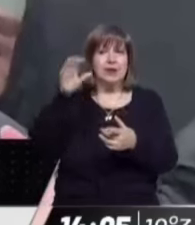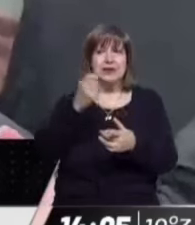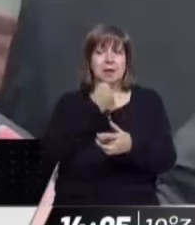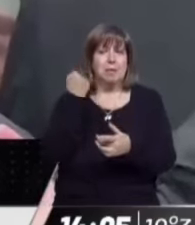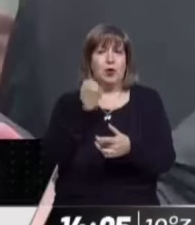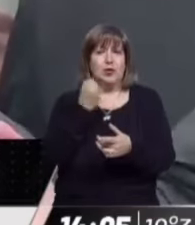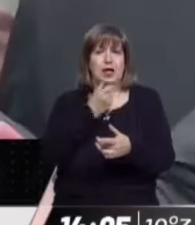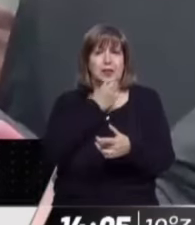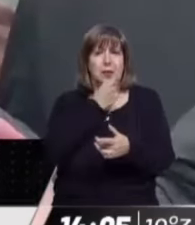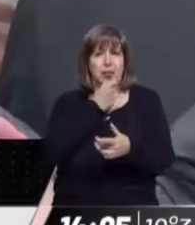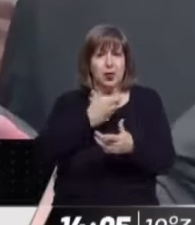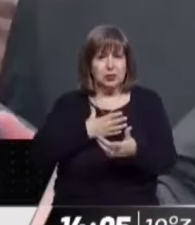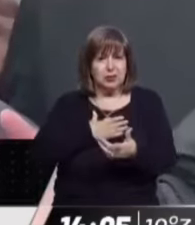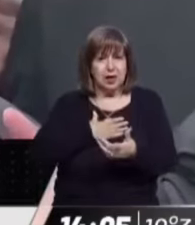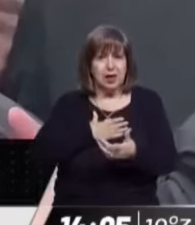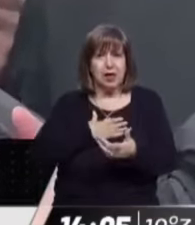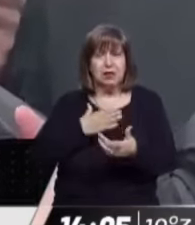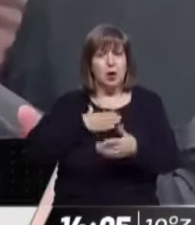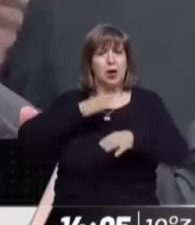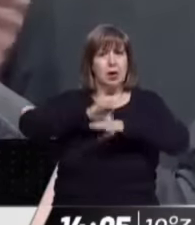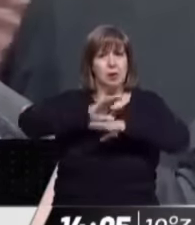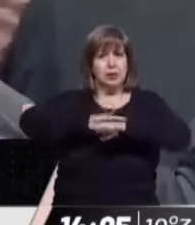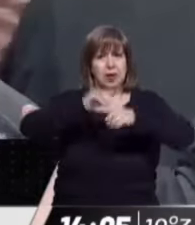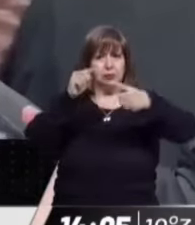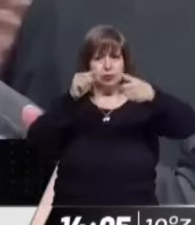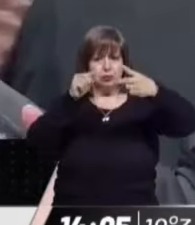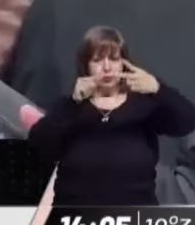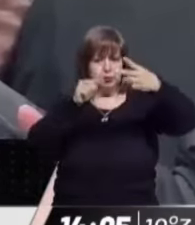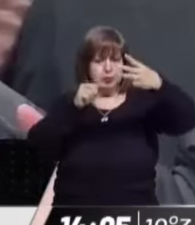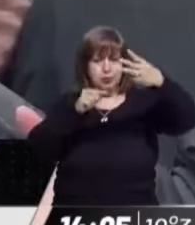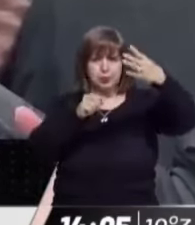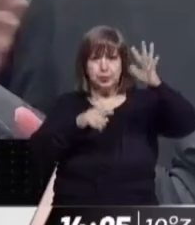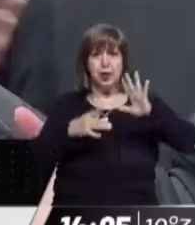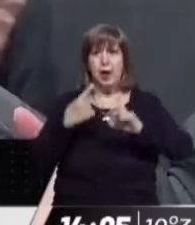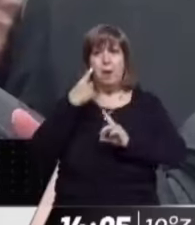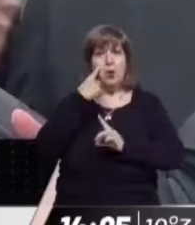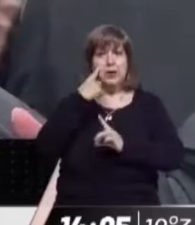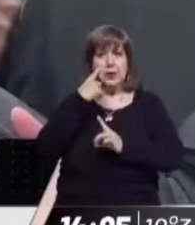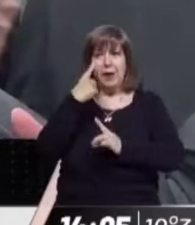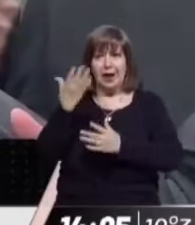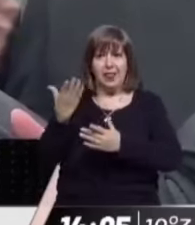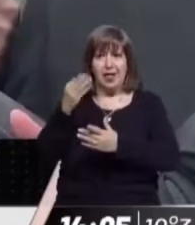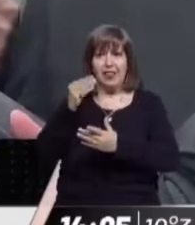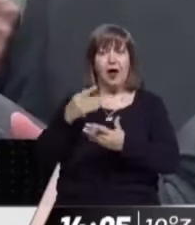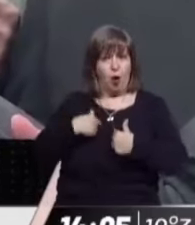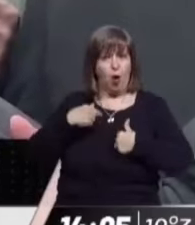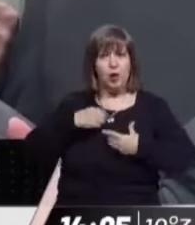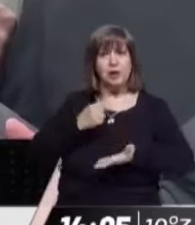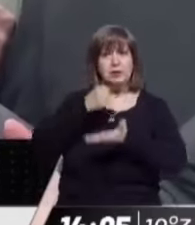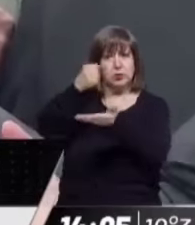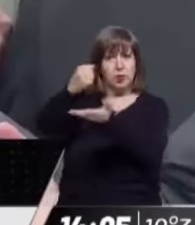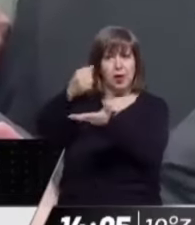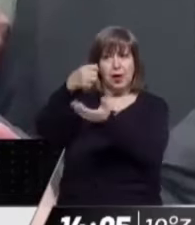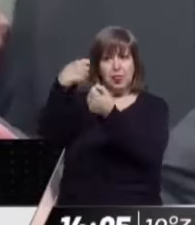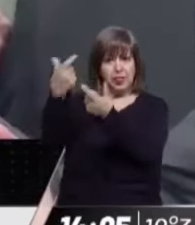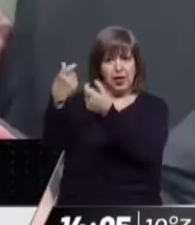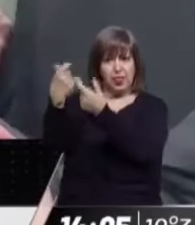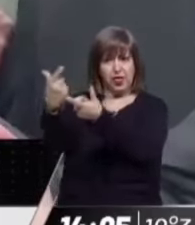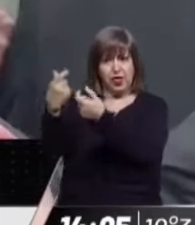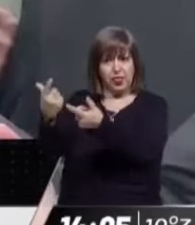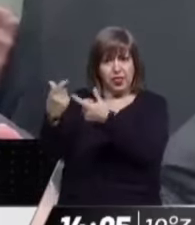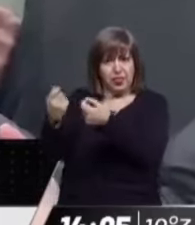más masivas, las que tiene, y tiene que estar bien financiada. Los municipios hoy reciben buena parte de